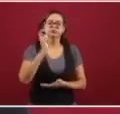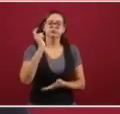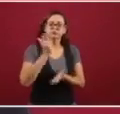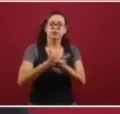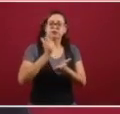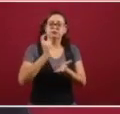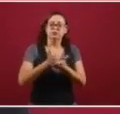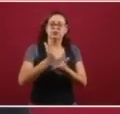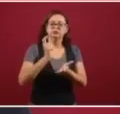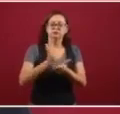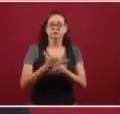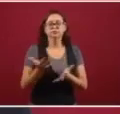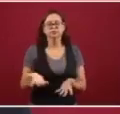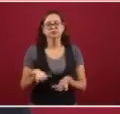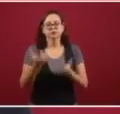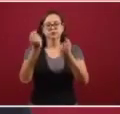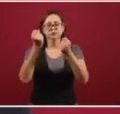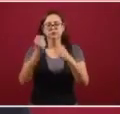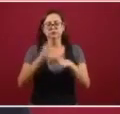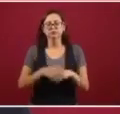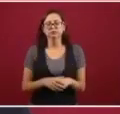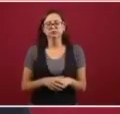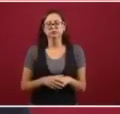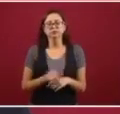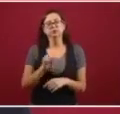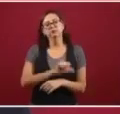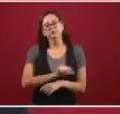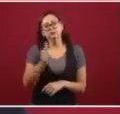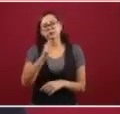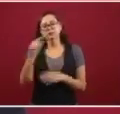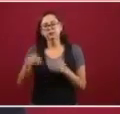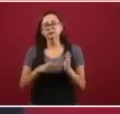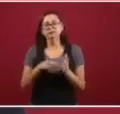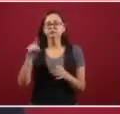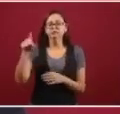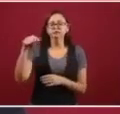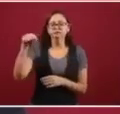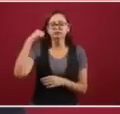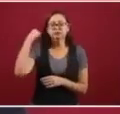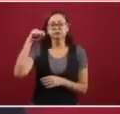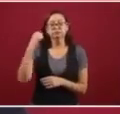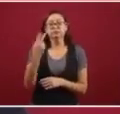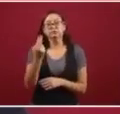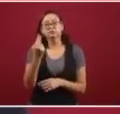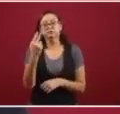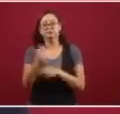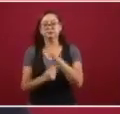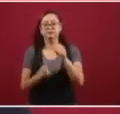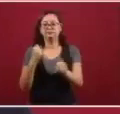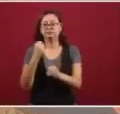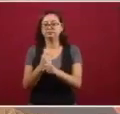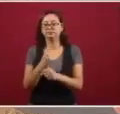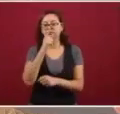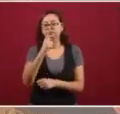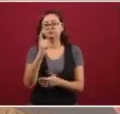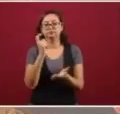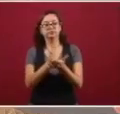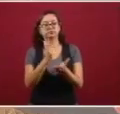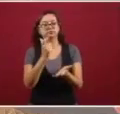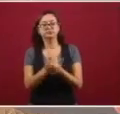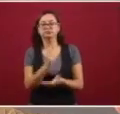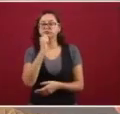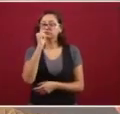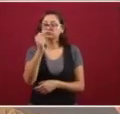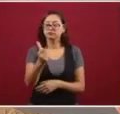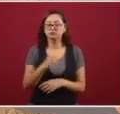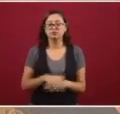cartera vencida. Hay casos como el de Tabasco que tenían hasta 25 años sin pagar su luz. ¿Podríamos tener un